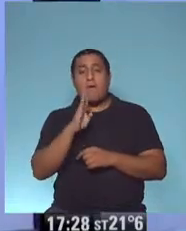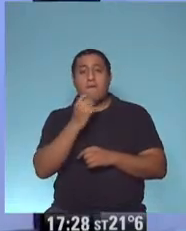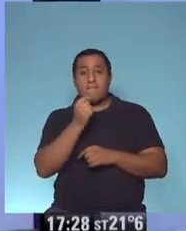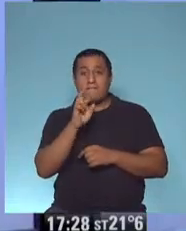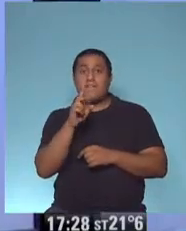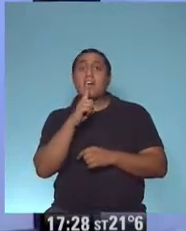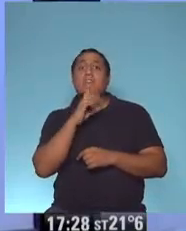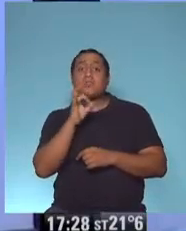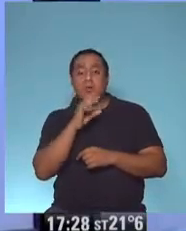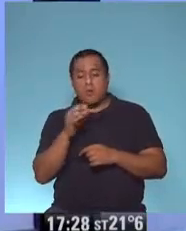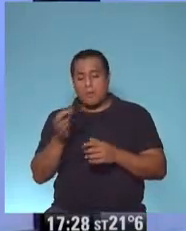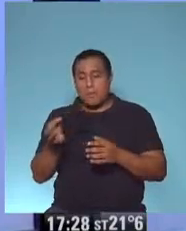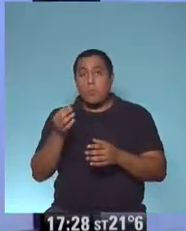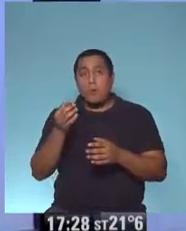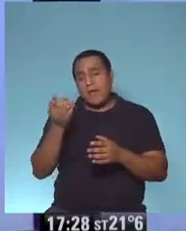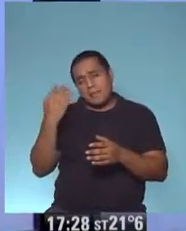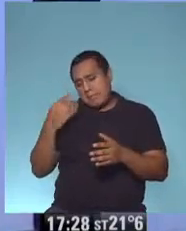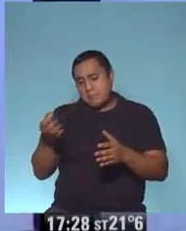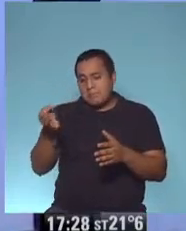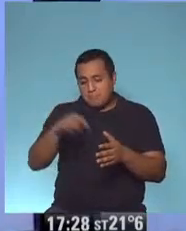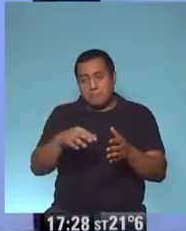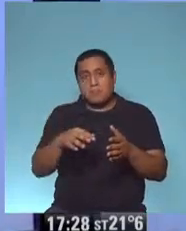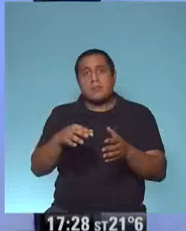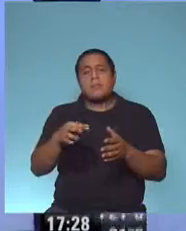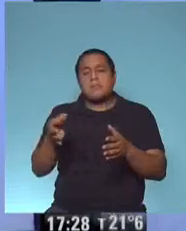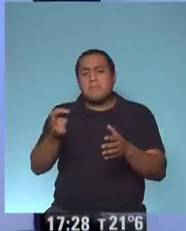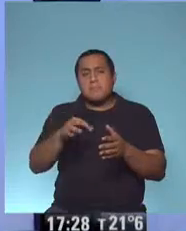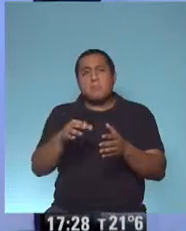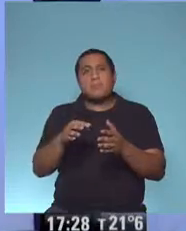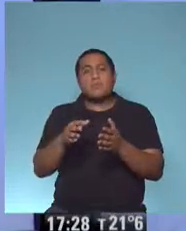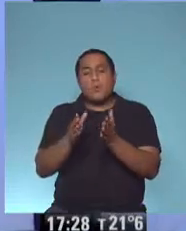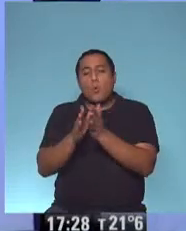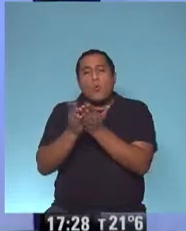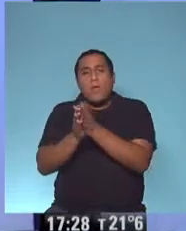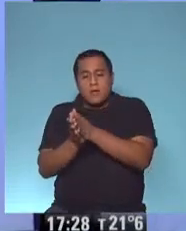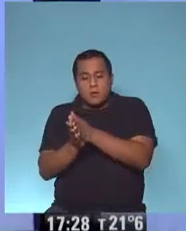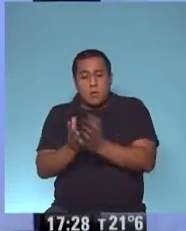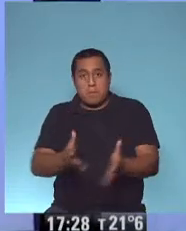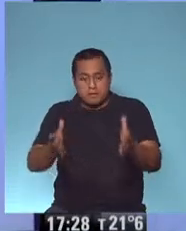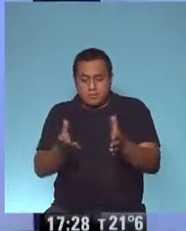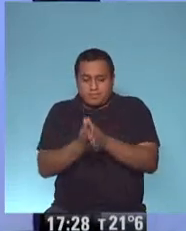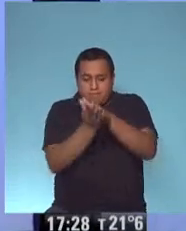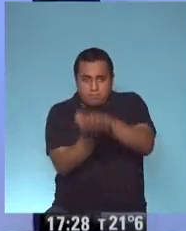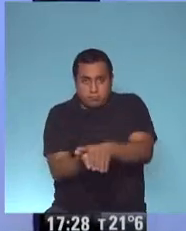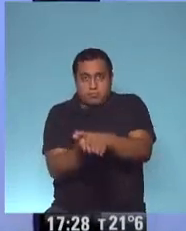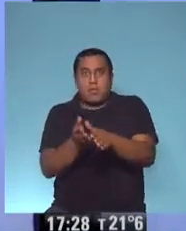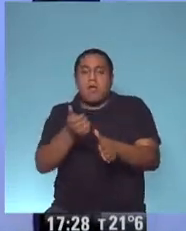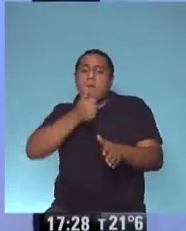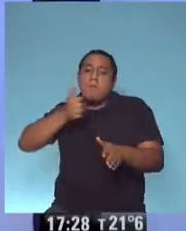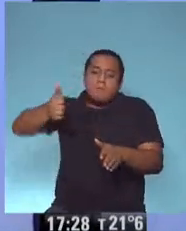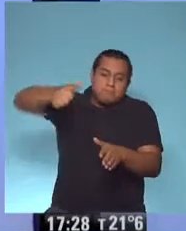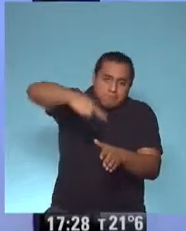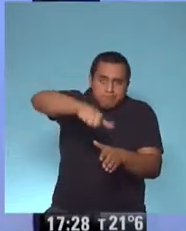Bartolo sembró un día un cuaderno en un macetón. Lo regó, lo